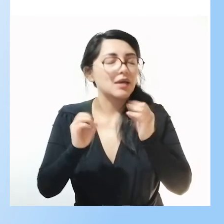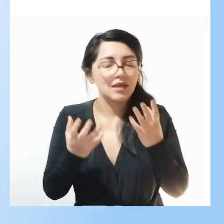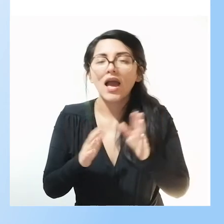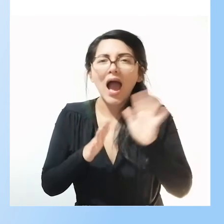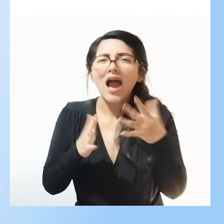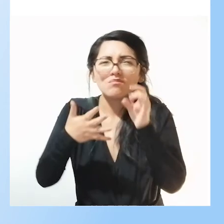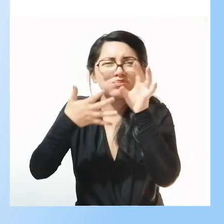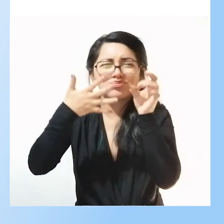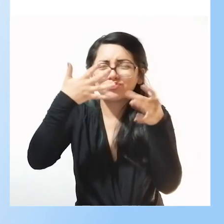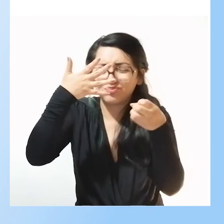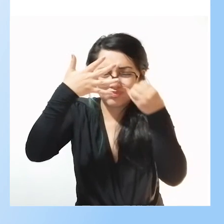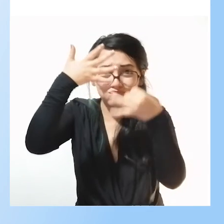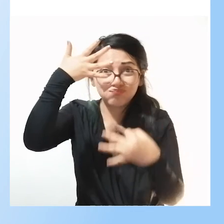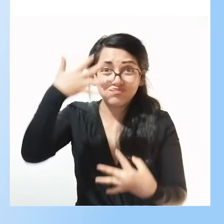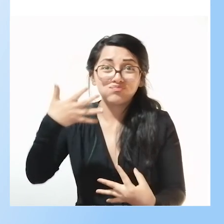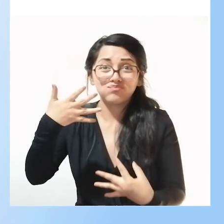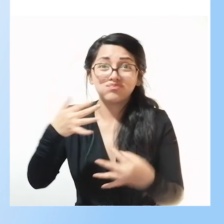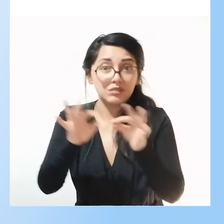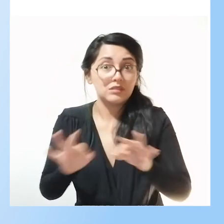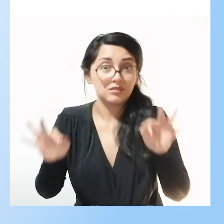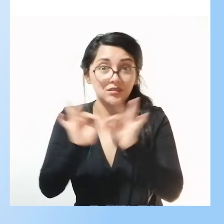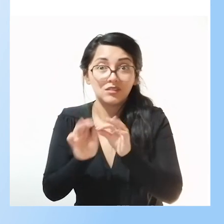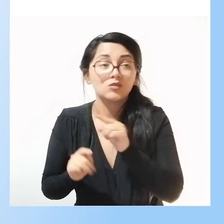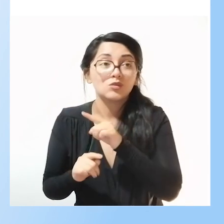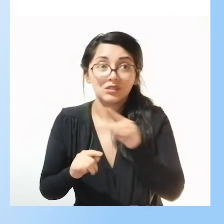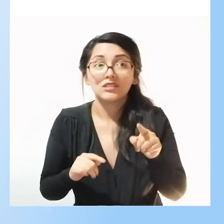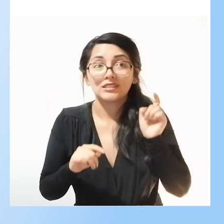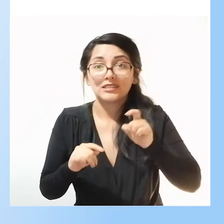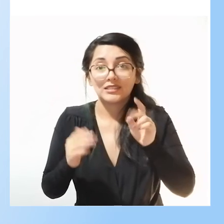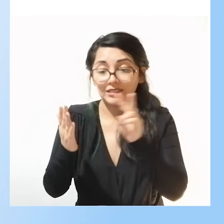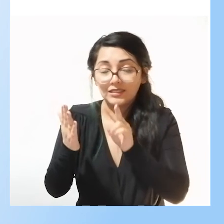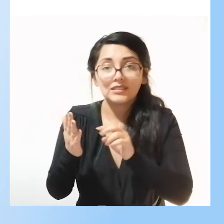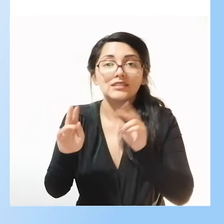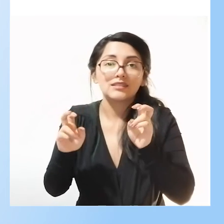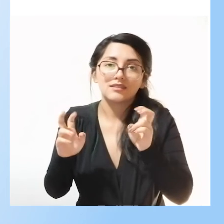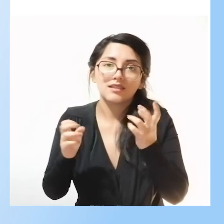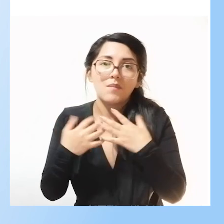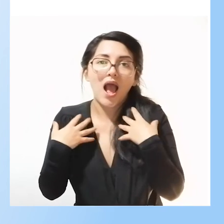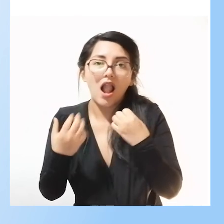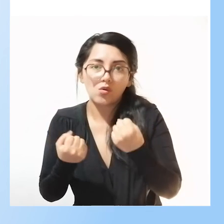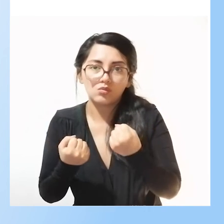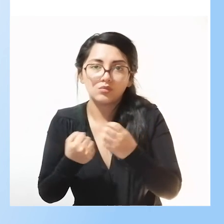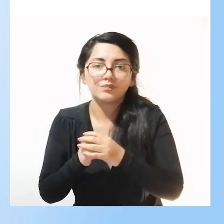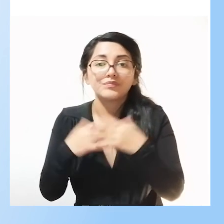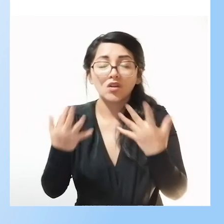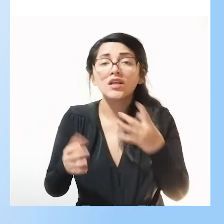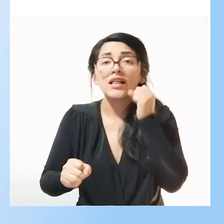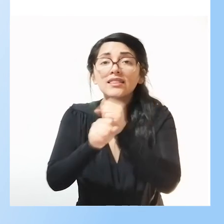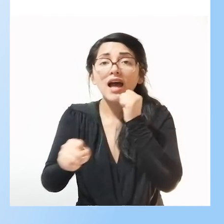aspectos que benefician desde el punto de vista también sanitario. Por tanto, el trabajo